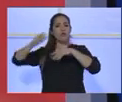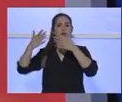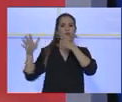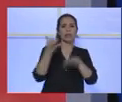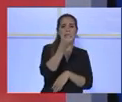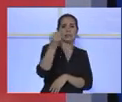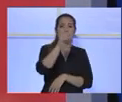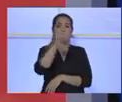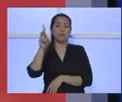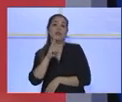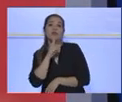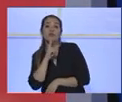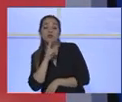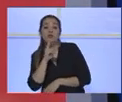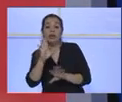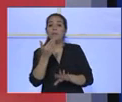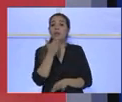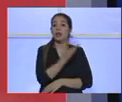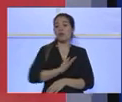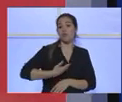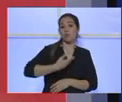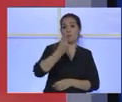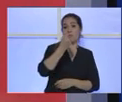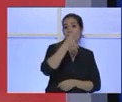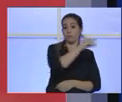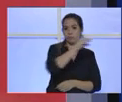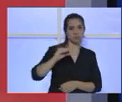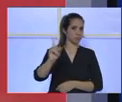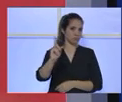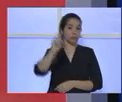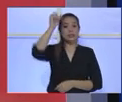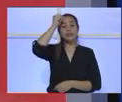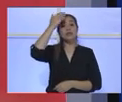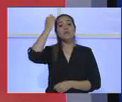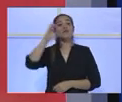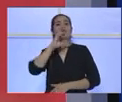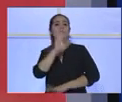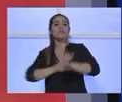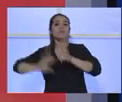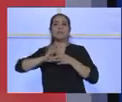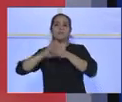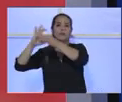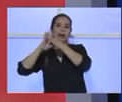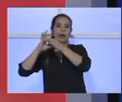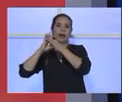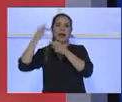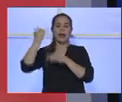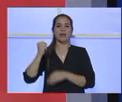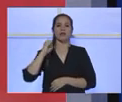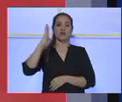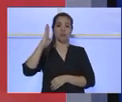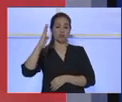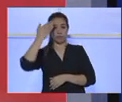ningún costo para la DINAC ni para el erario público, porque mediante un acuerdo histórico con un club de las aerolíneas que se